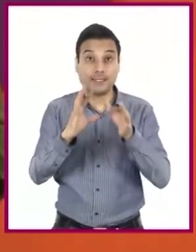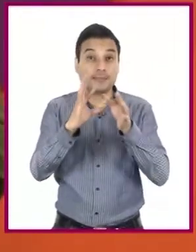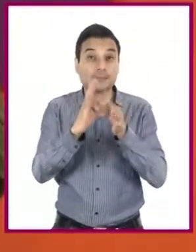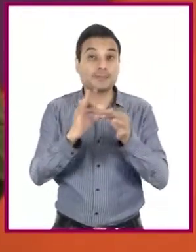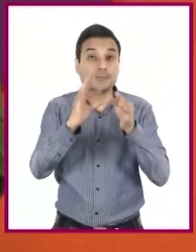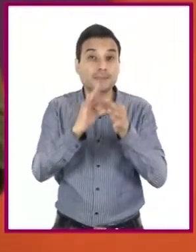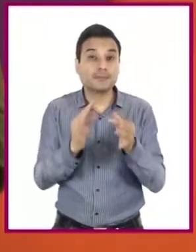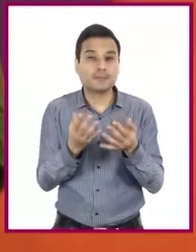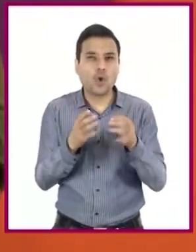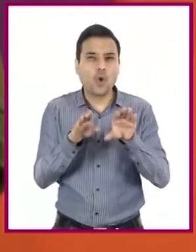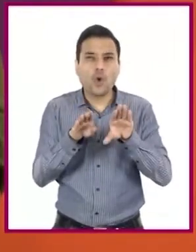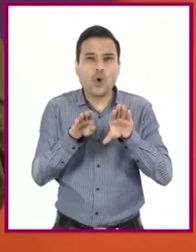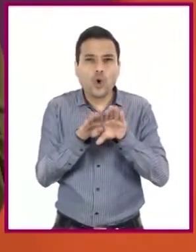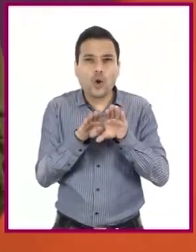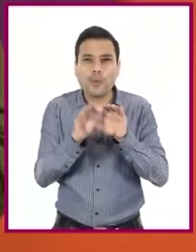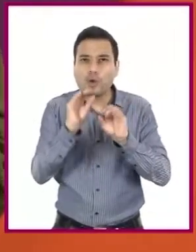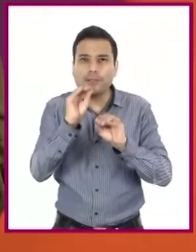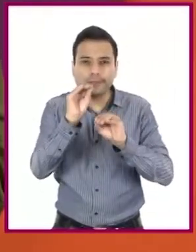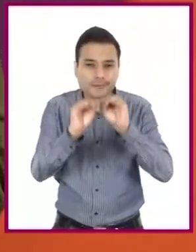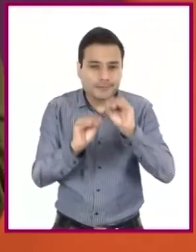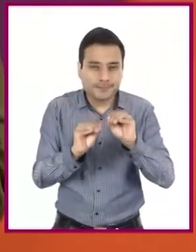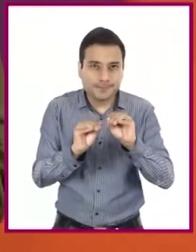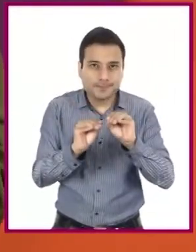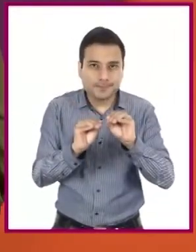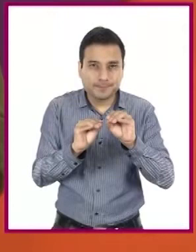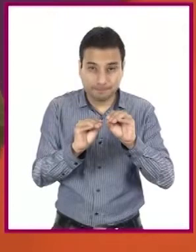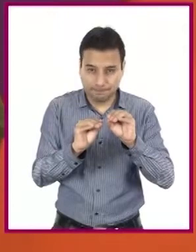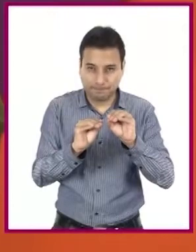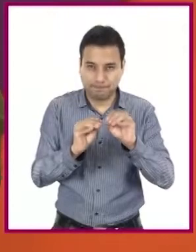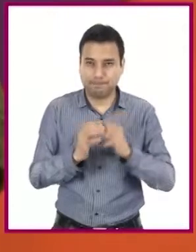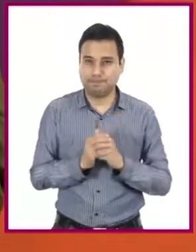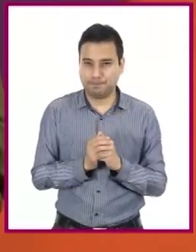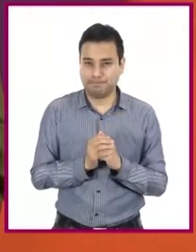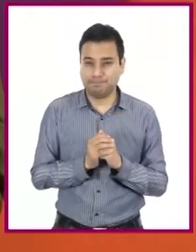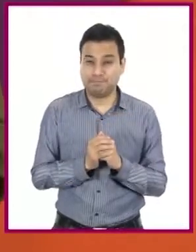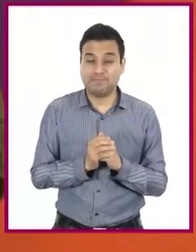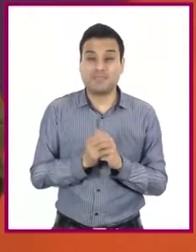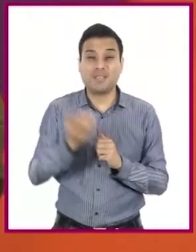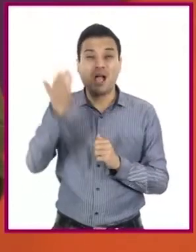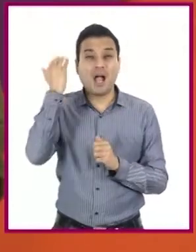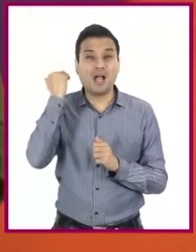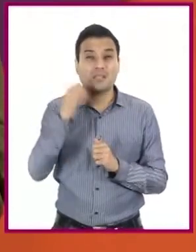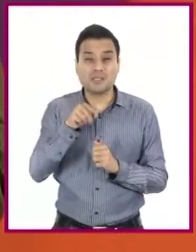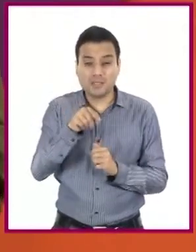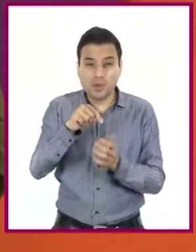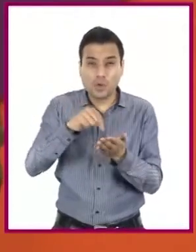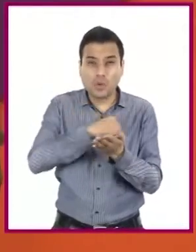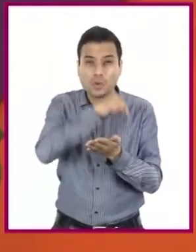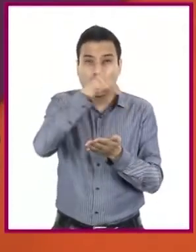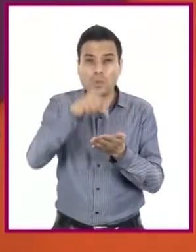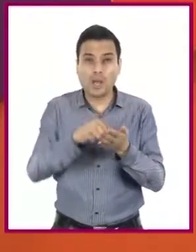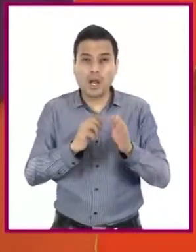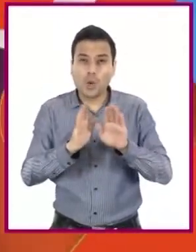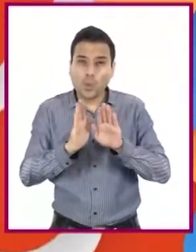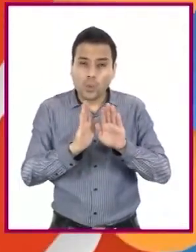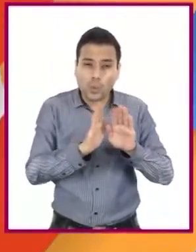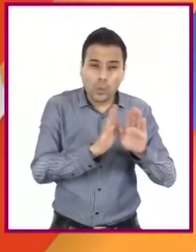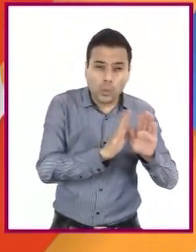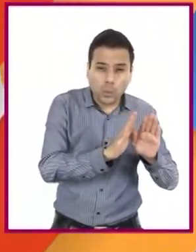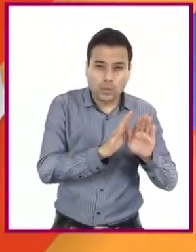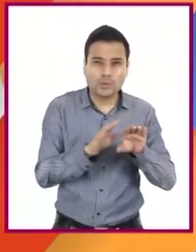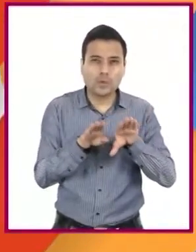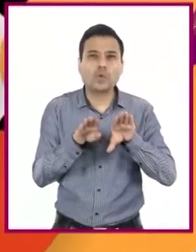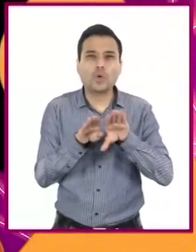de cómo podemos recuperar espacios culturales que han sido abandonados para darles un nuevo